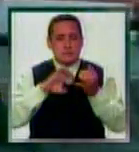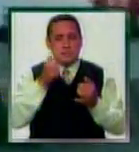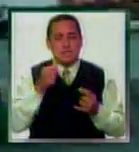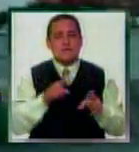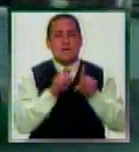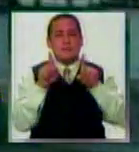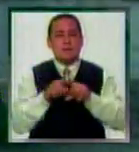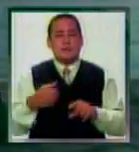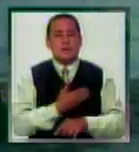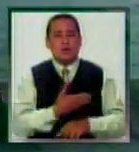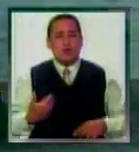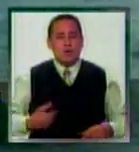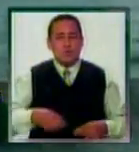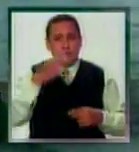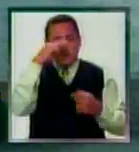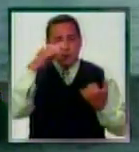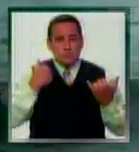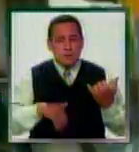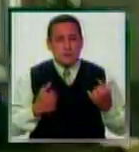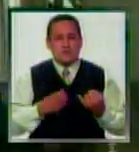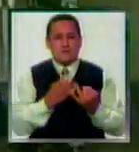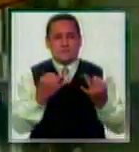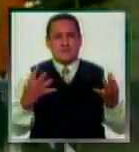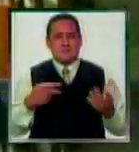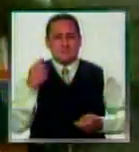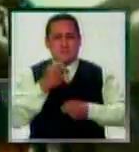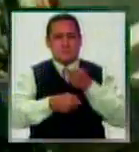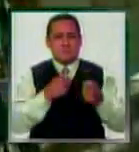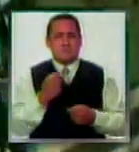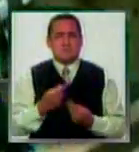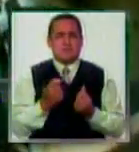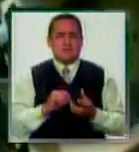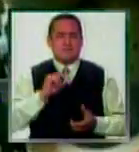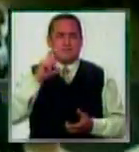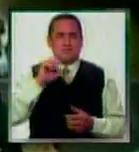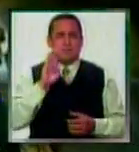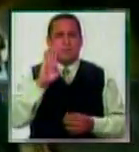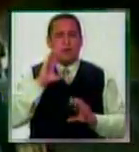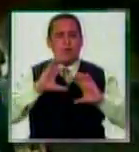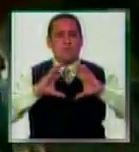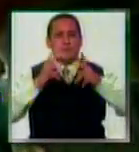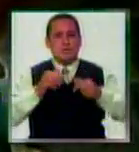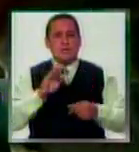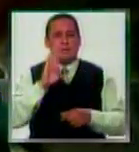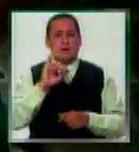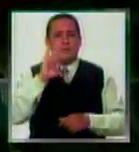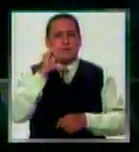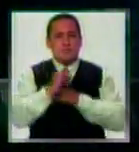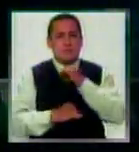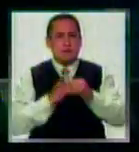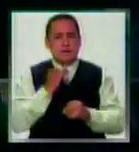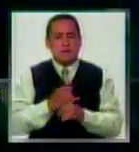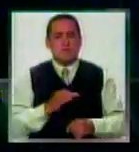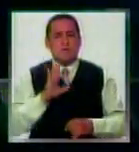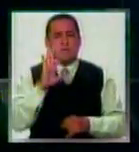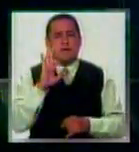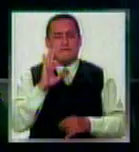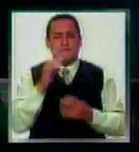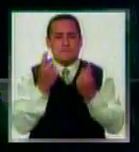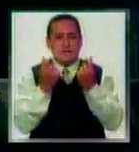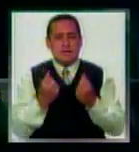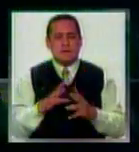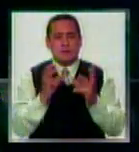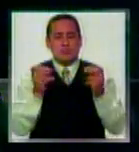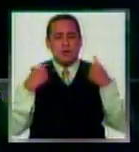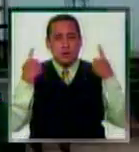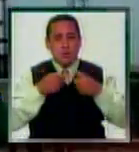gobierno mexicano y financistas tan poderosos como el Banco Mundial y el Banco Interamericano de Finanzas. Y desde el punto de